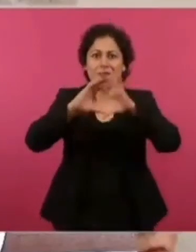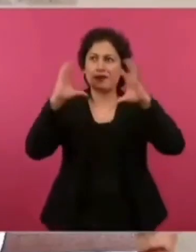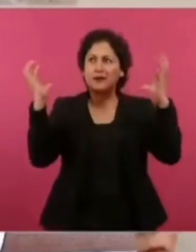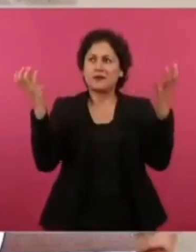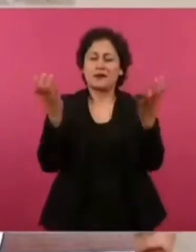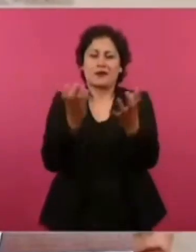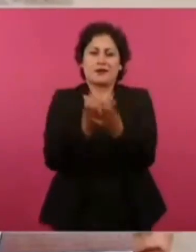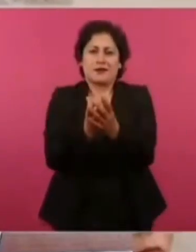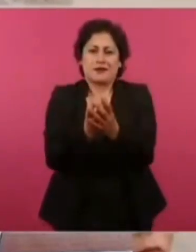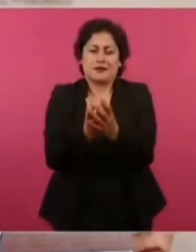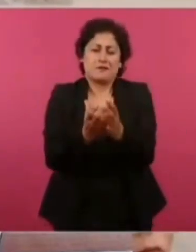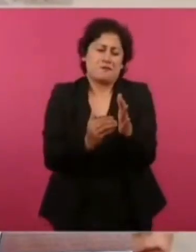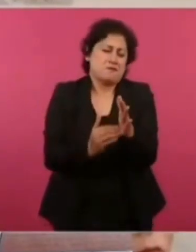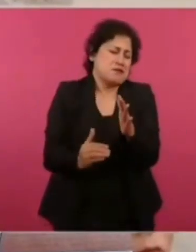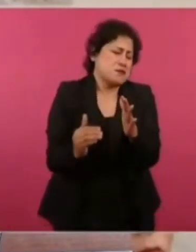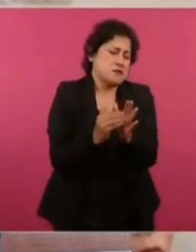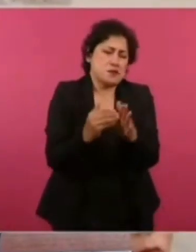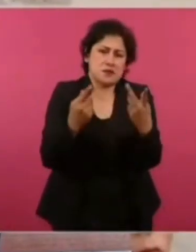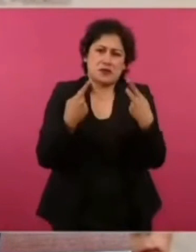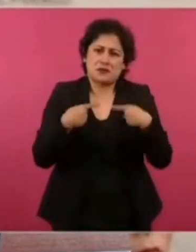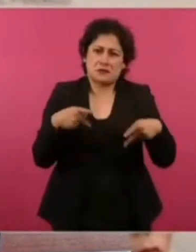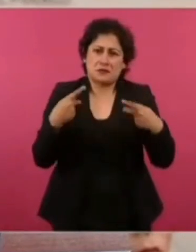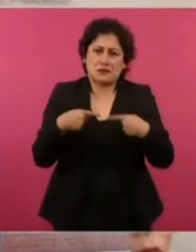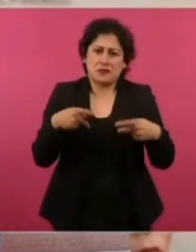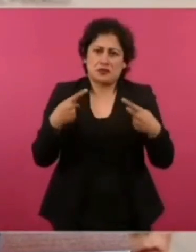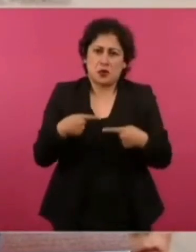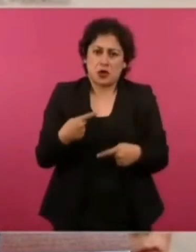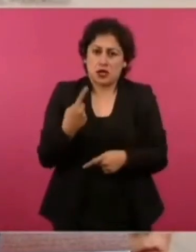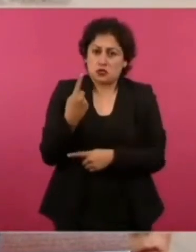de $1 diario.